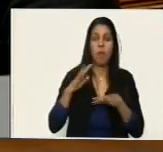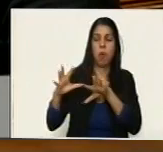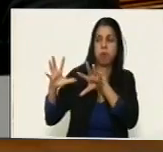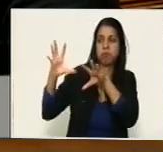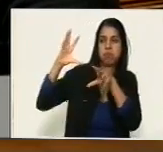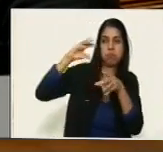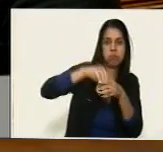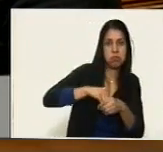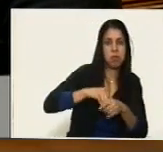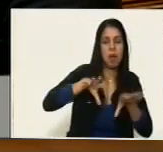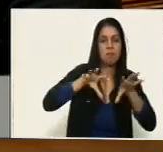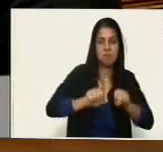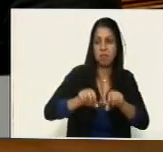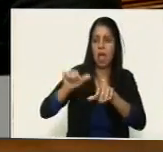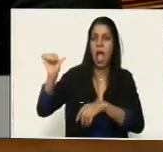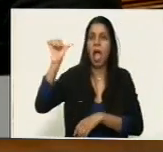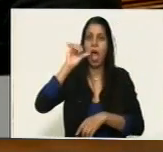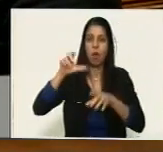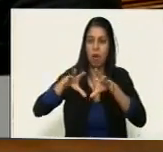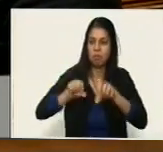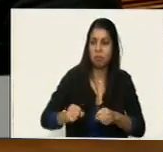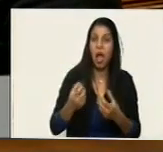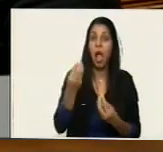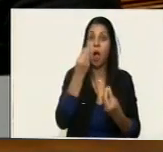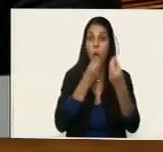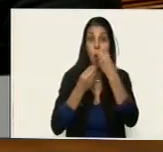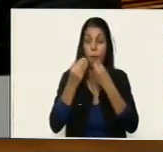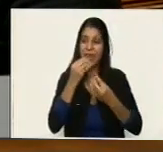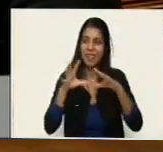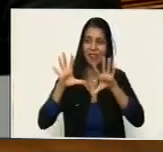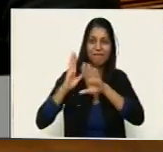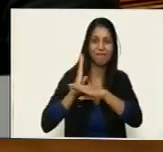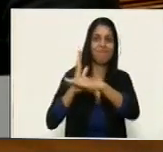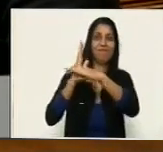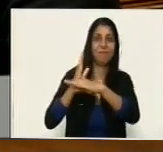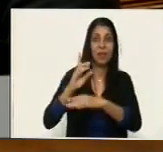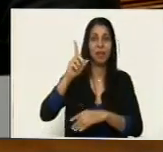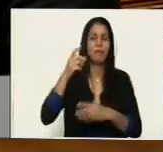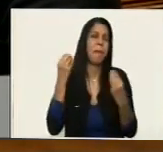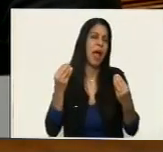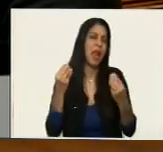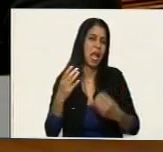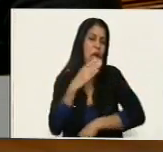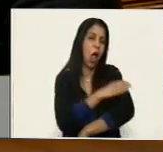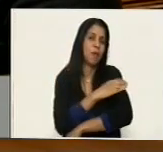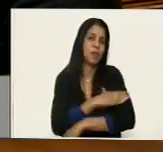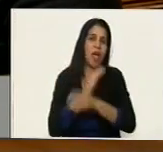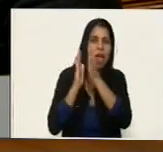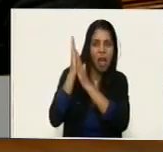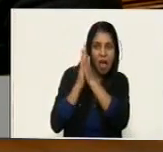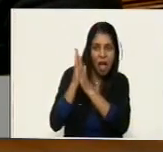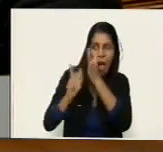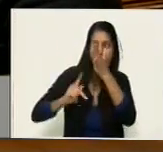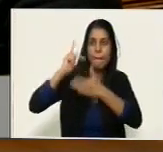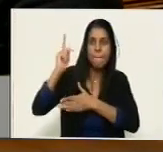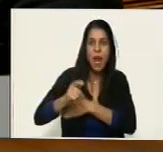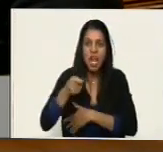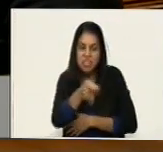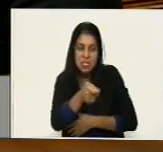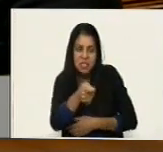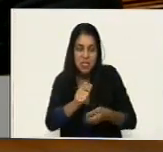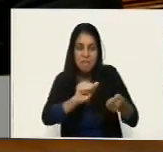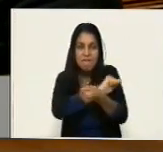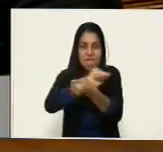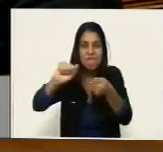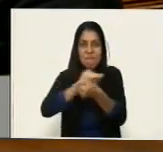servicios prioritarios como alimentos y medicinas, con el firme propósito de destruir Venezuela